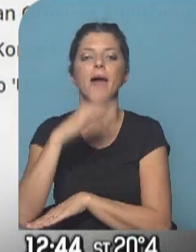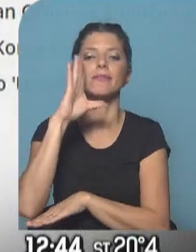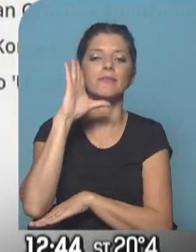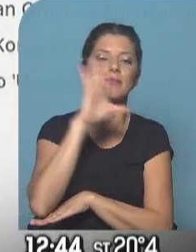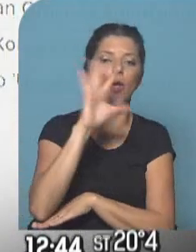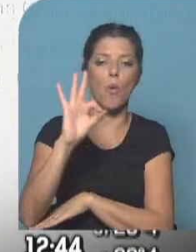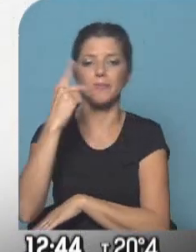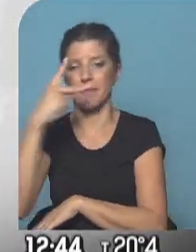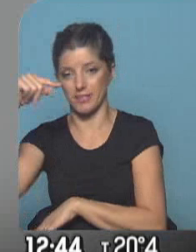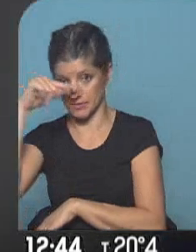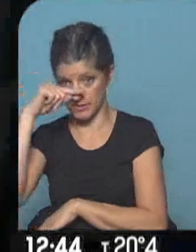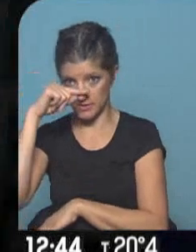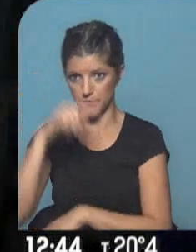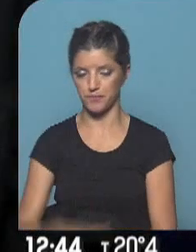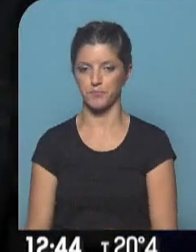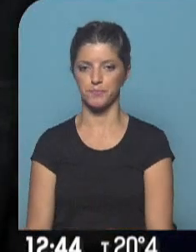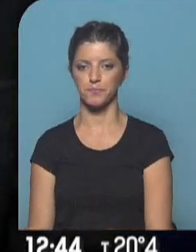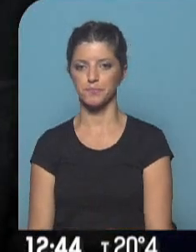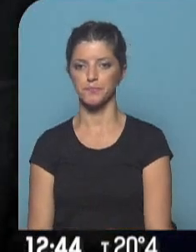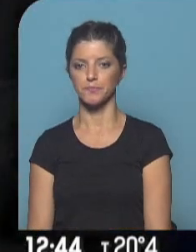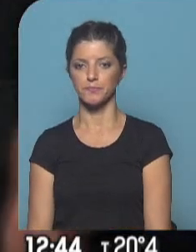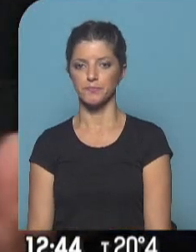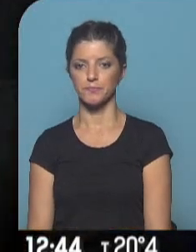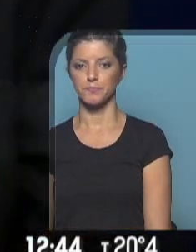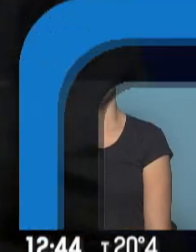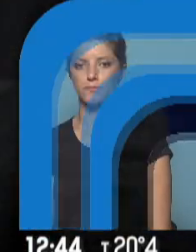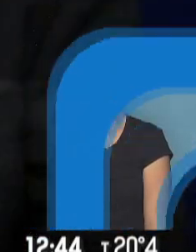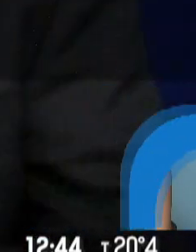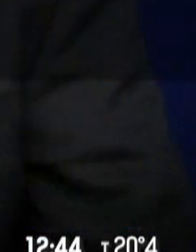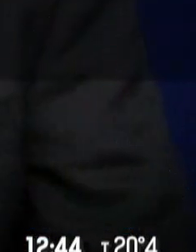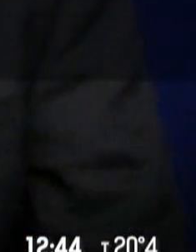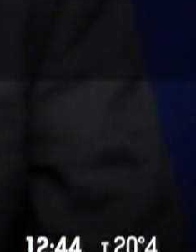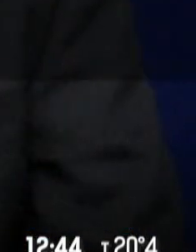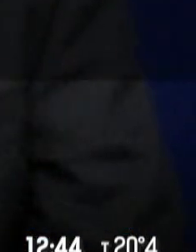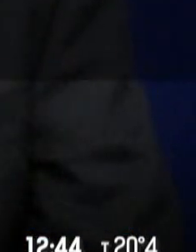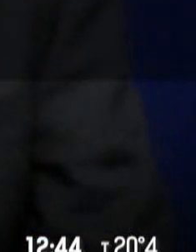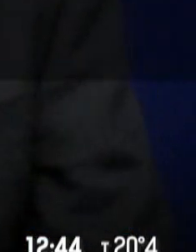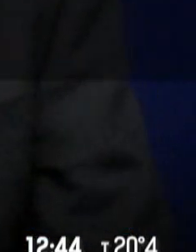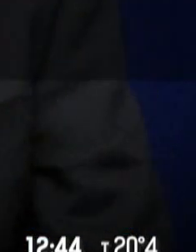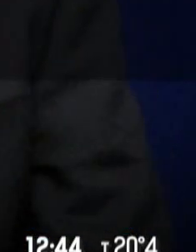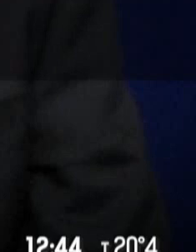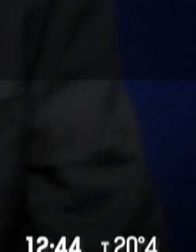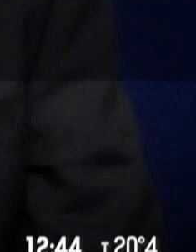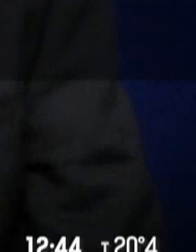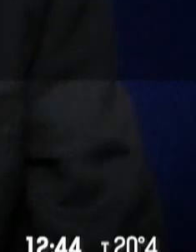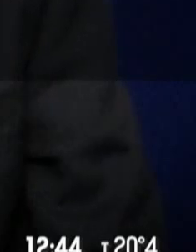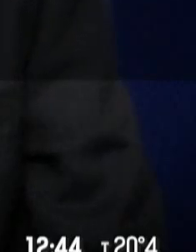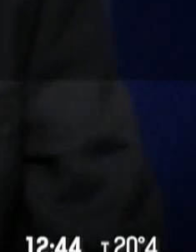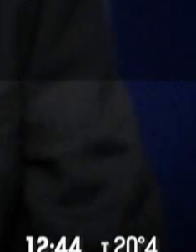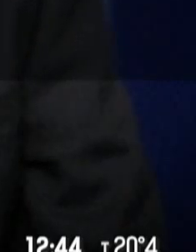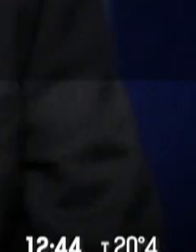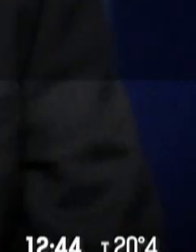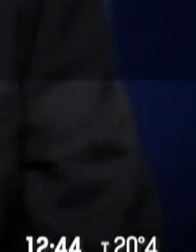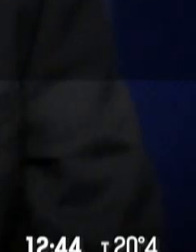5027. And so for those who have said and have been commenting about the lack of a military option, there